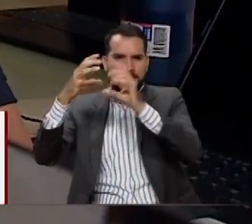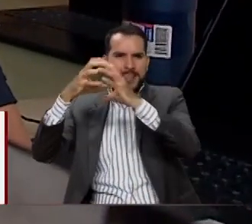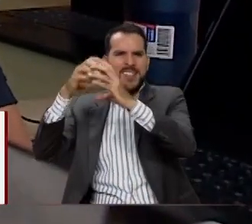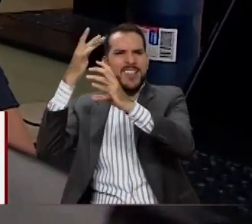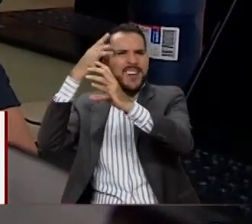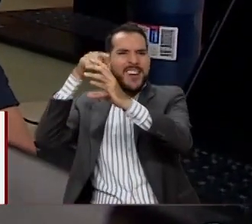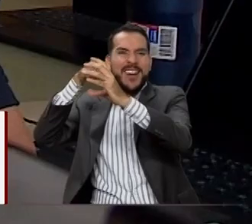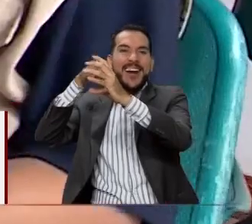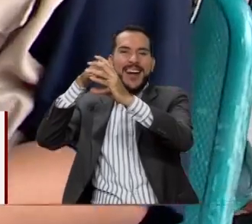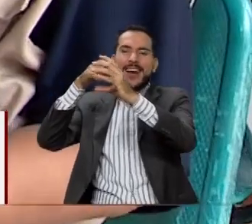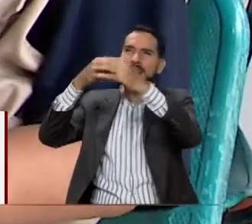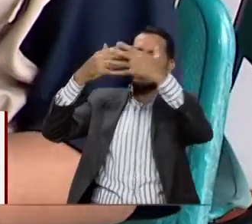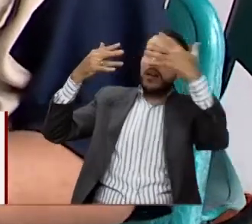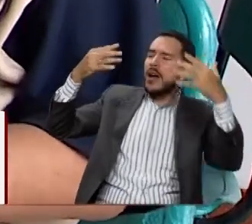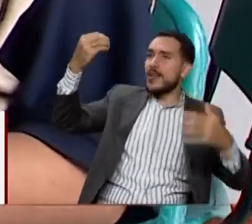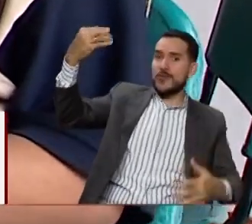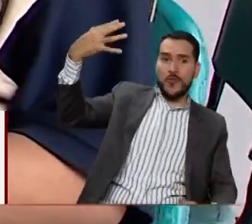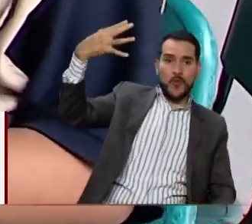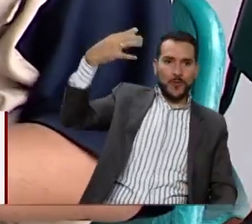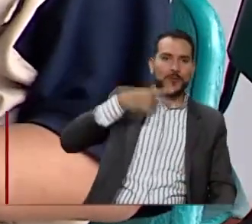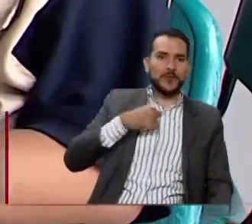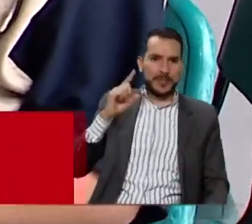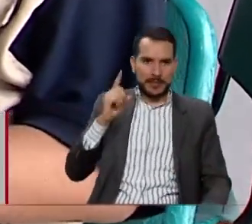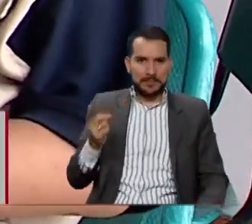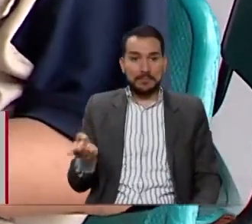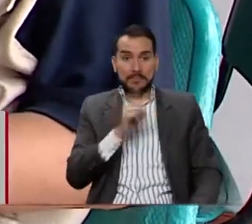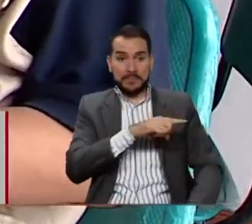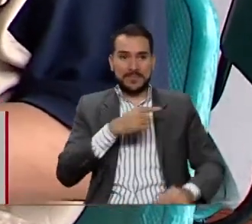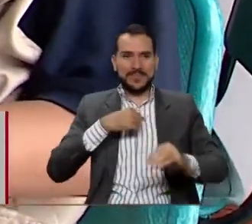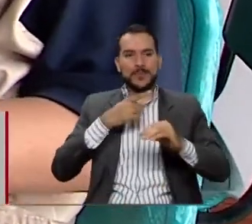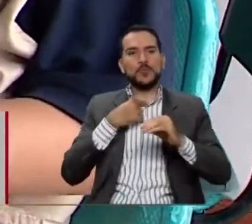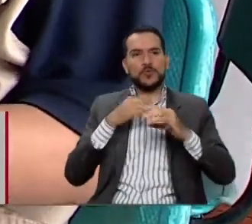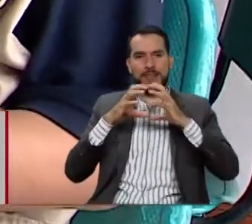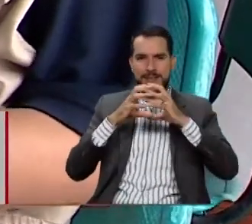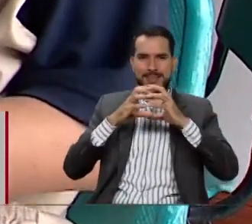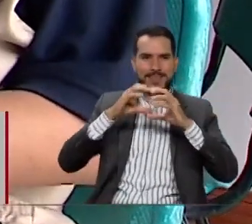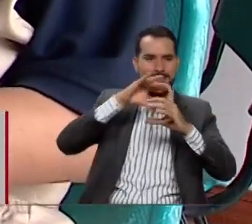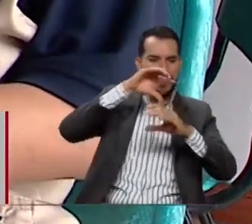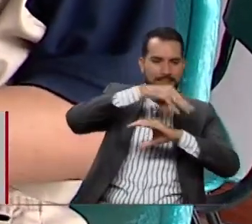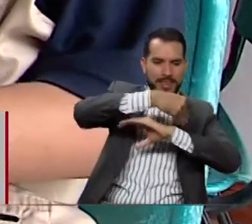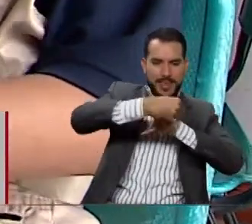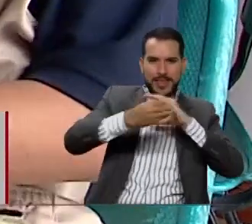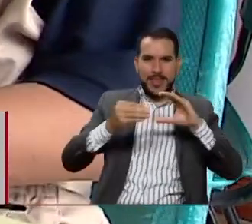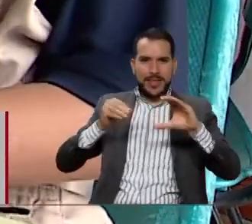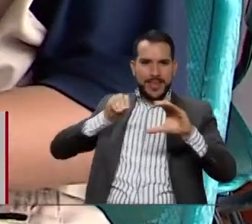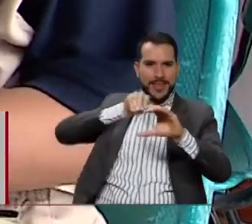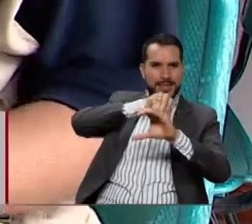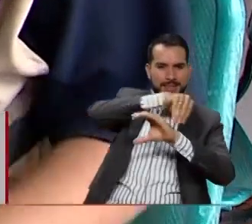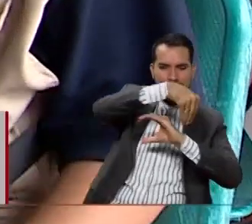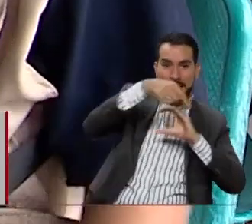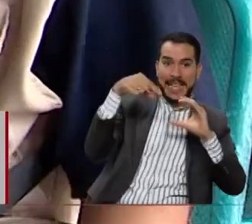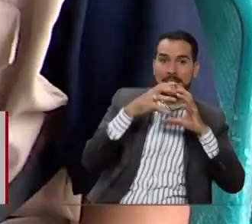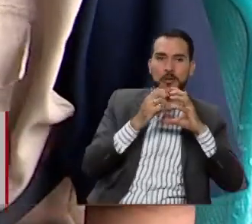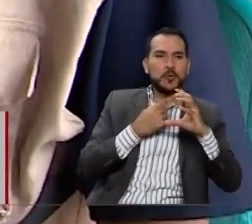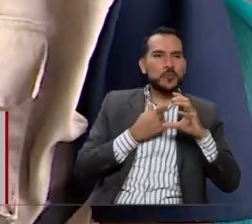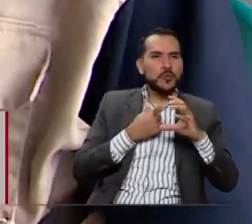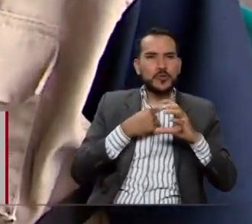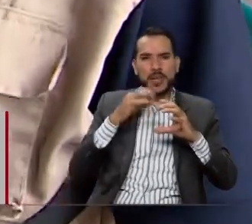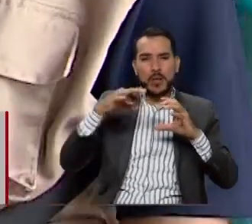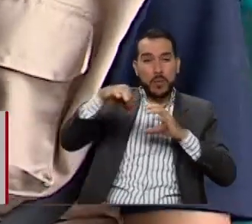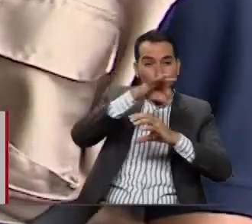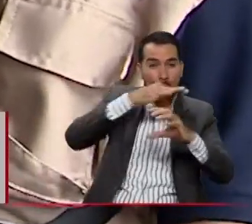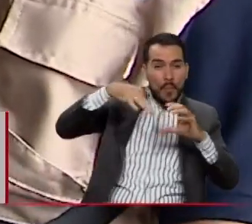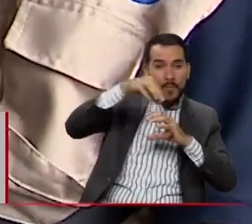luz que refleja en el mismo mi planeta favorito es Saturno por su anillo tiene 143 lunas y yo no tengo exoplaneta